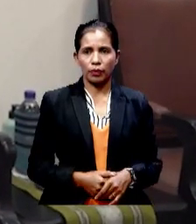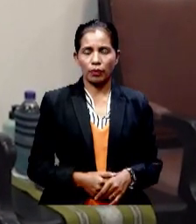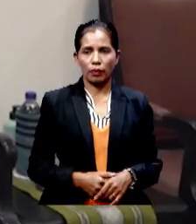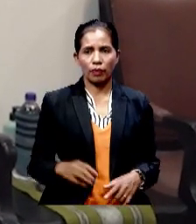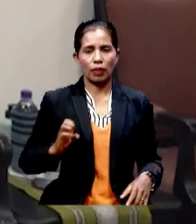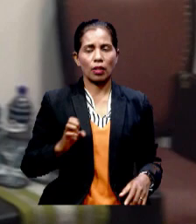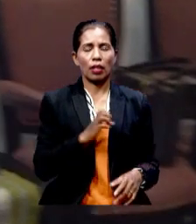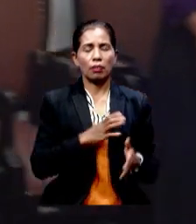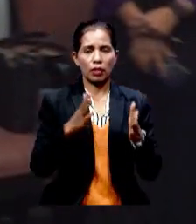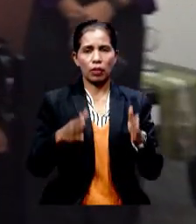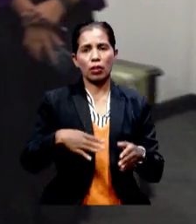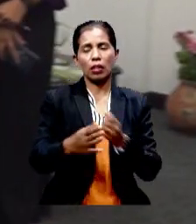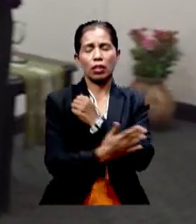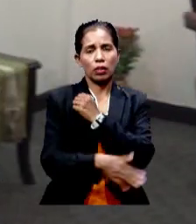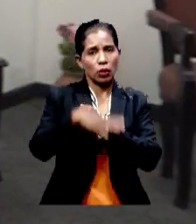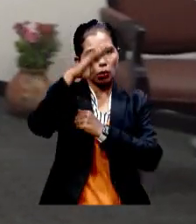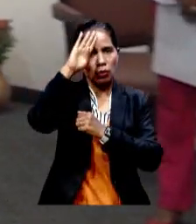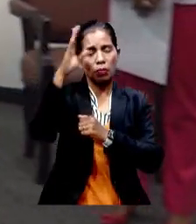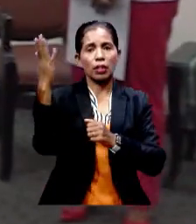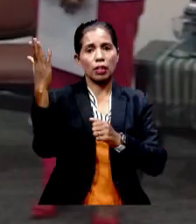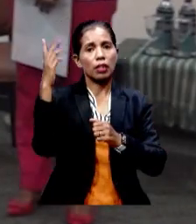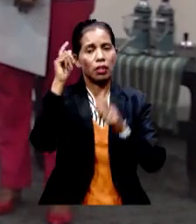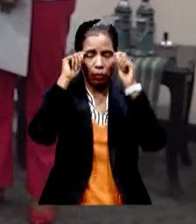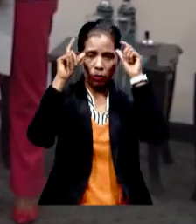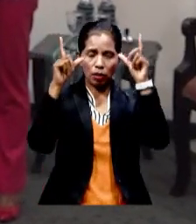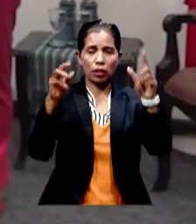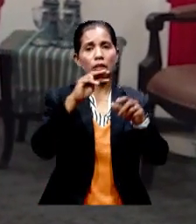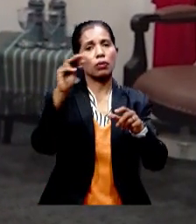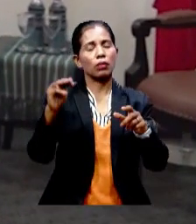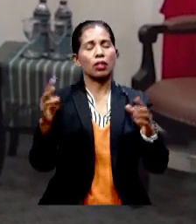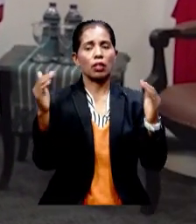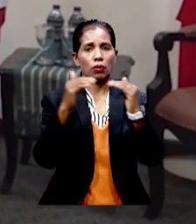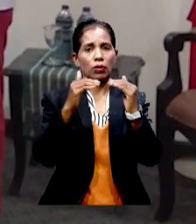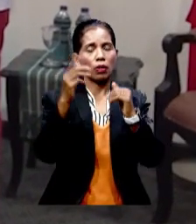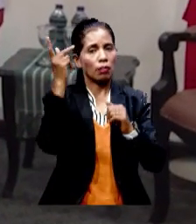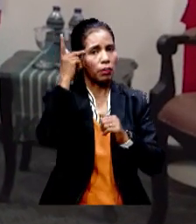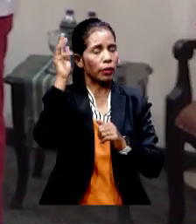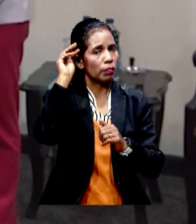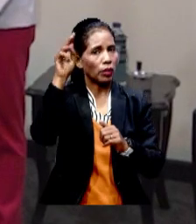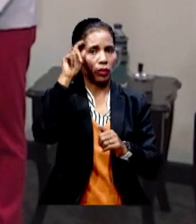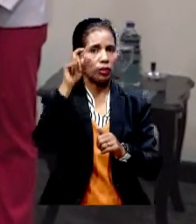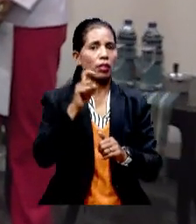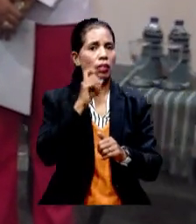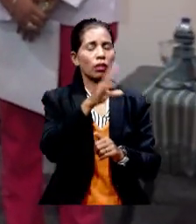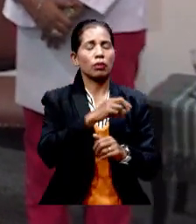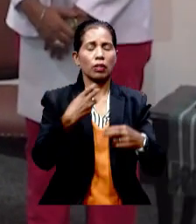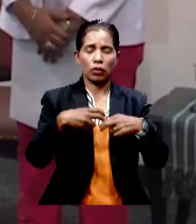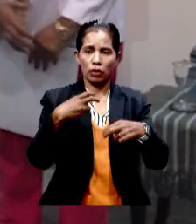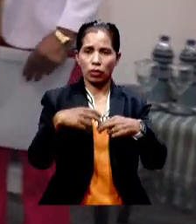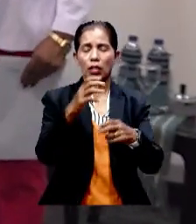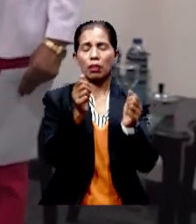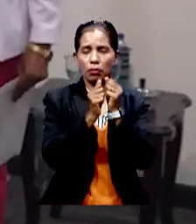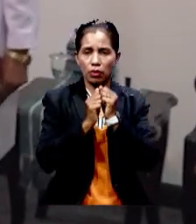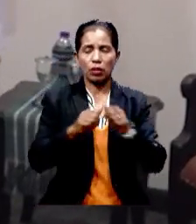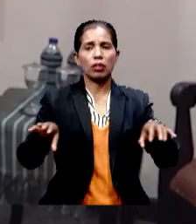Embaixadora Cuba e Timor-Leste, segunda né, ao encontro ao primeiro-ministro Cairala Sanan Guzmán, onde discute no ramete litan cooperação bilateral